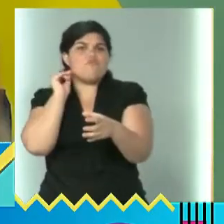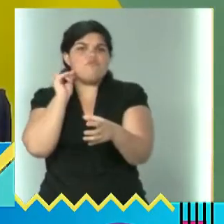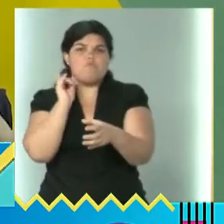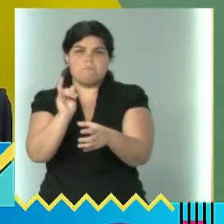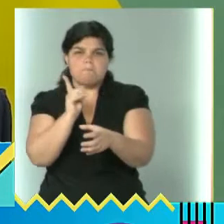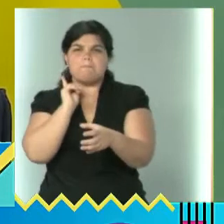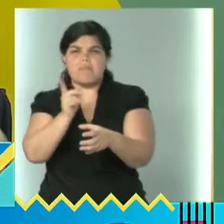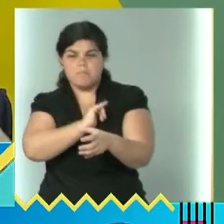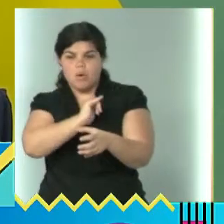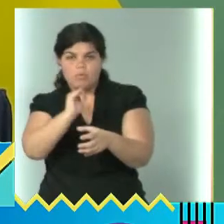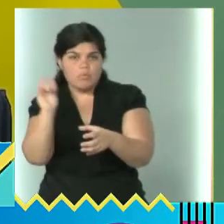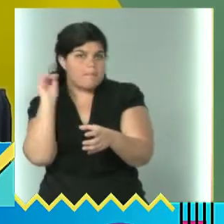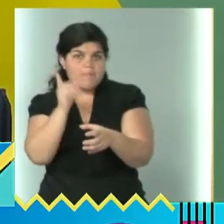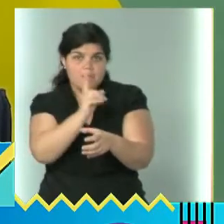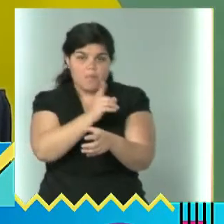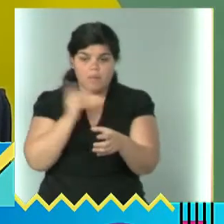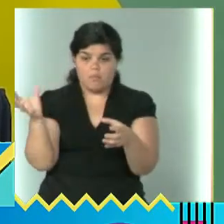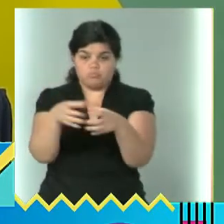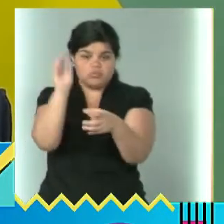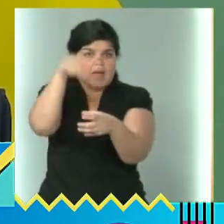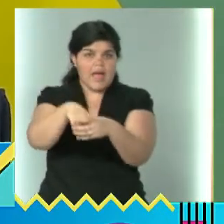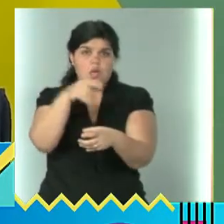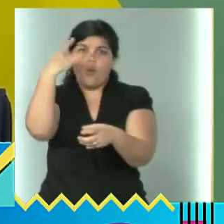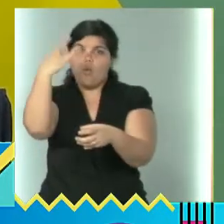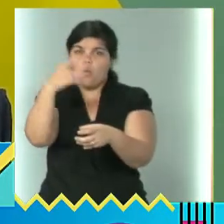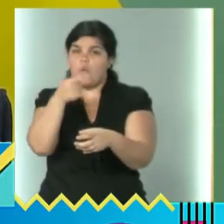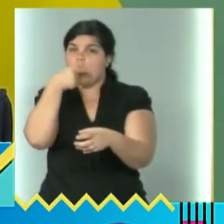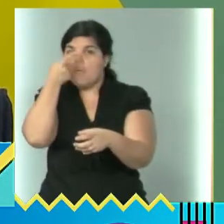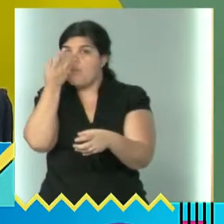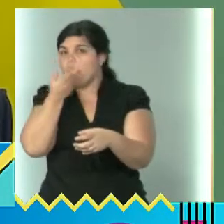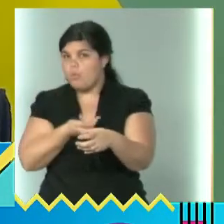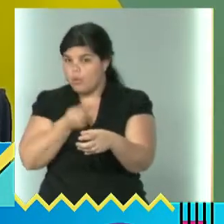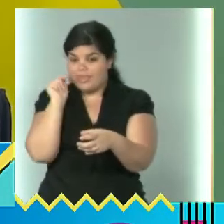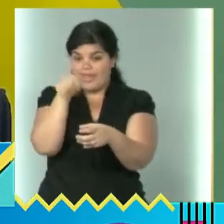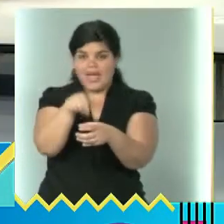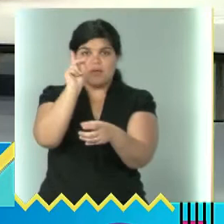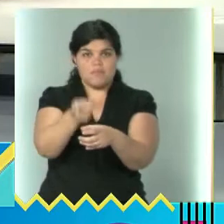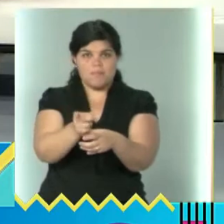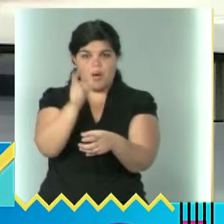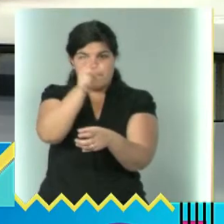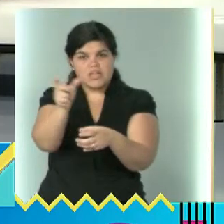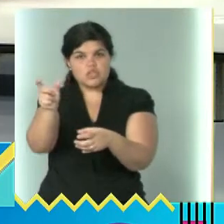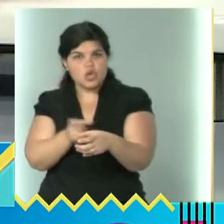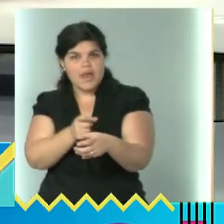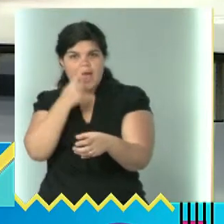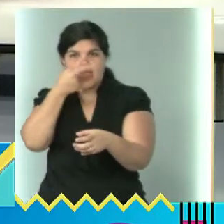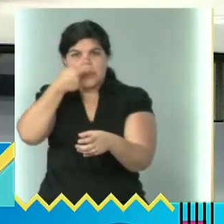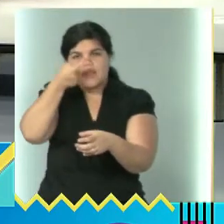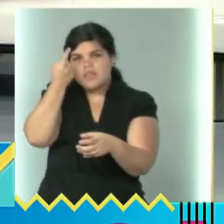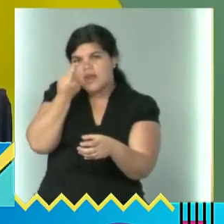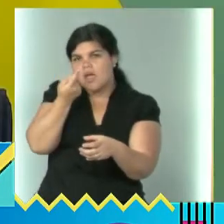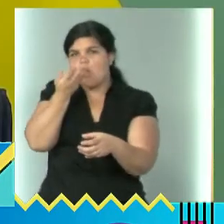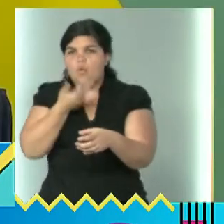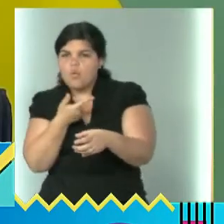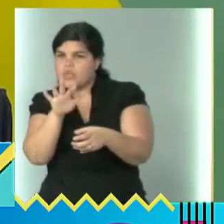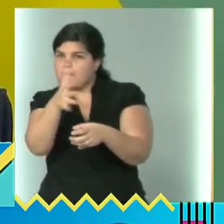de nosotros lo estaría, ¿no? Y solo tiene comunicación con gente que, digamos, tiene